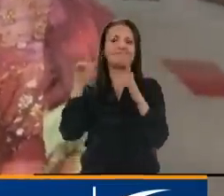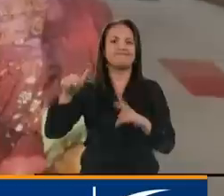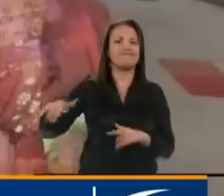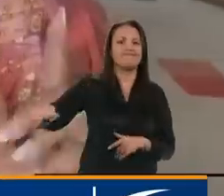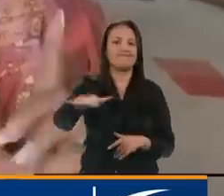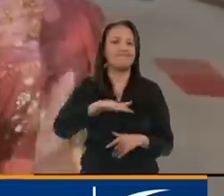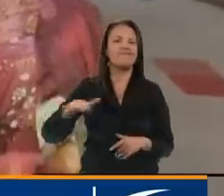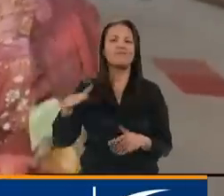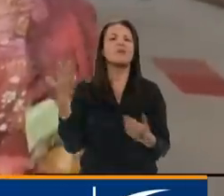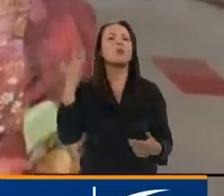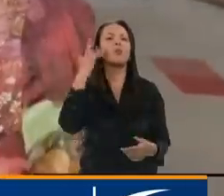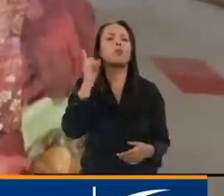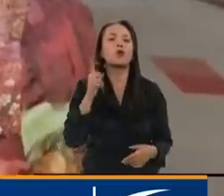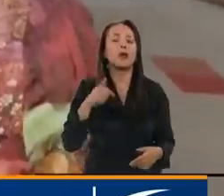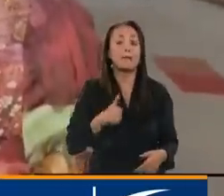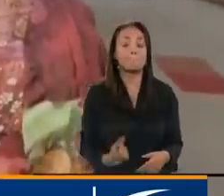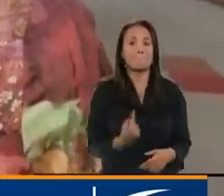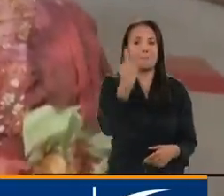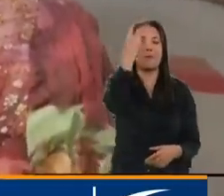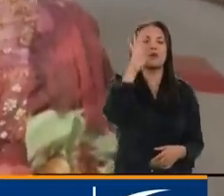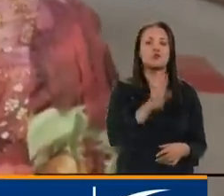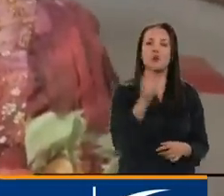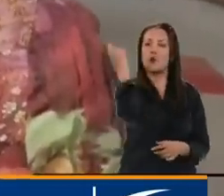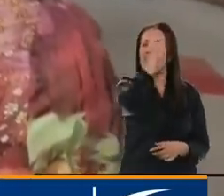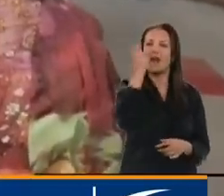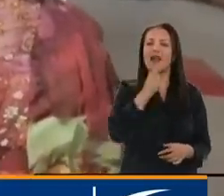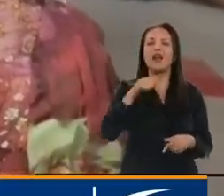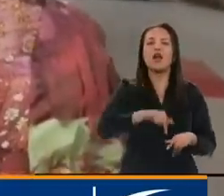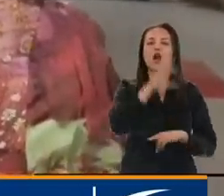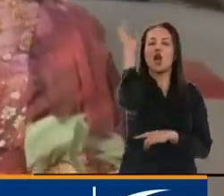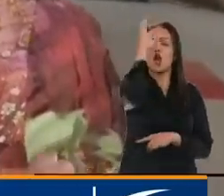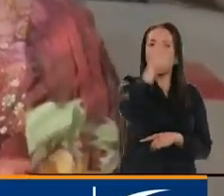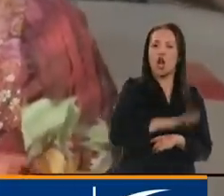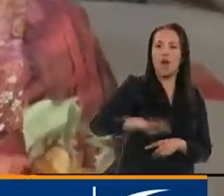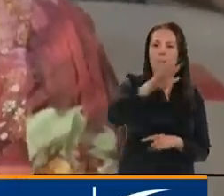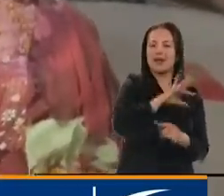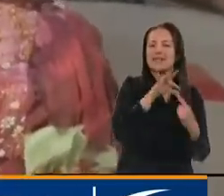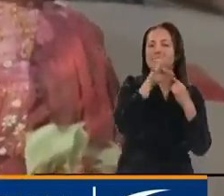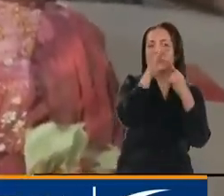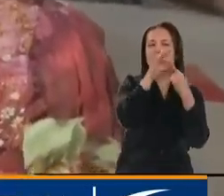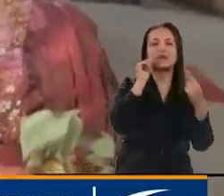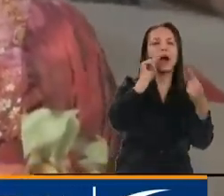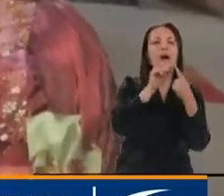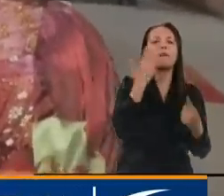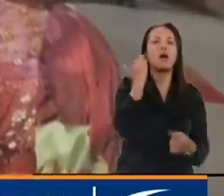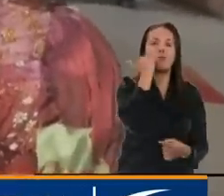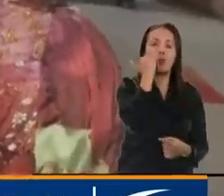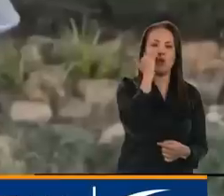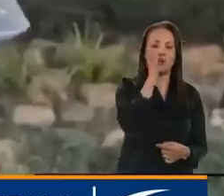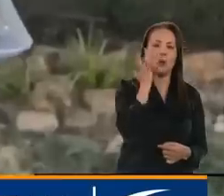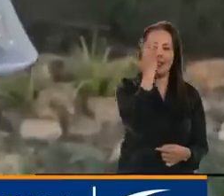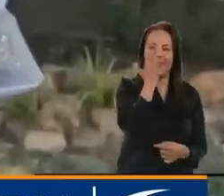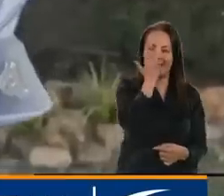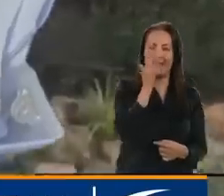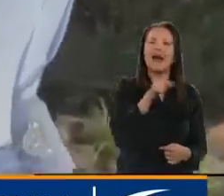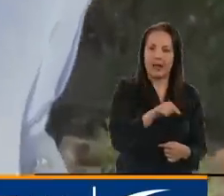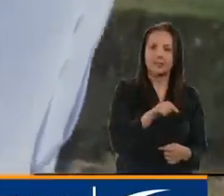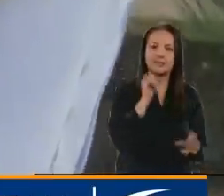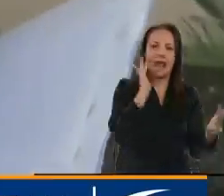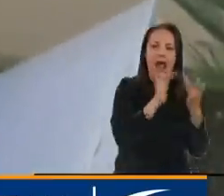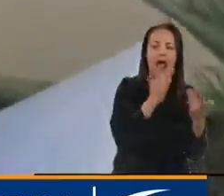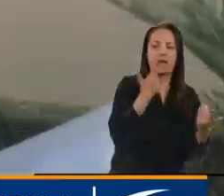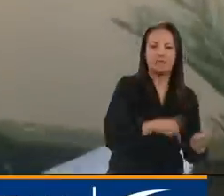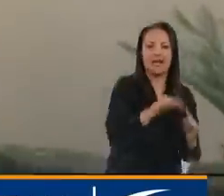que soy la primera línea de maquillaje en Colombia especializada para las mujeres negras. En alimentos,